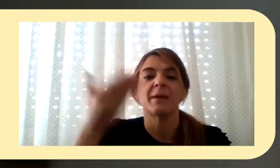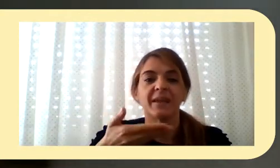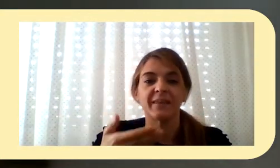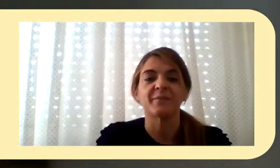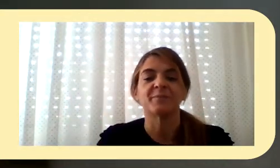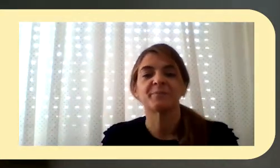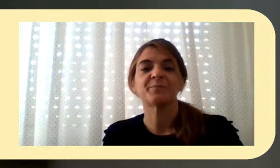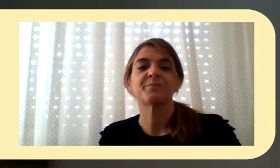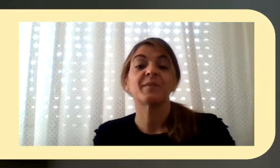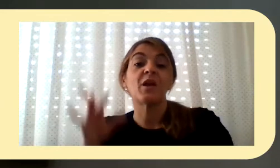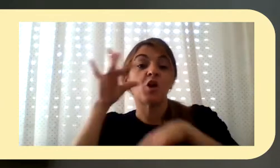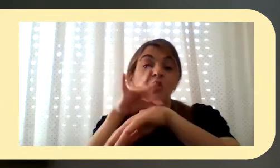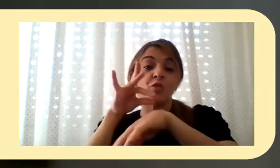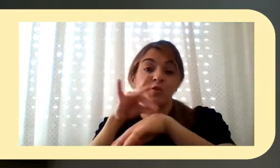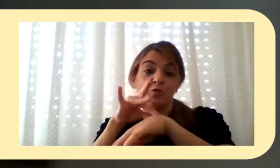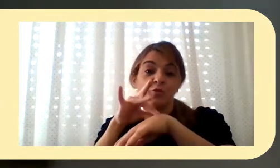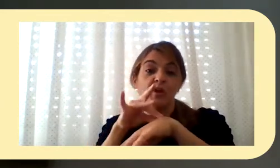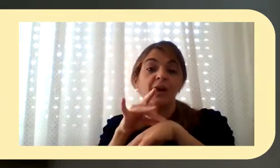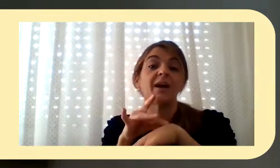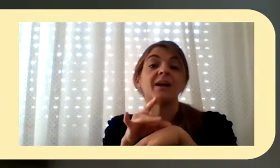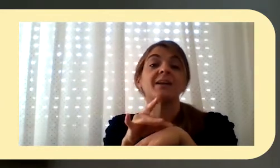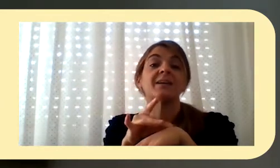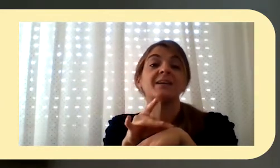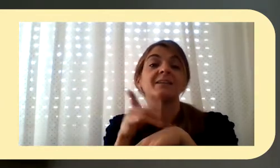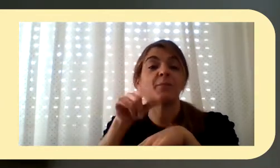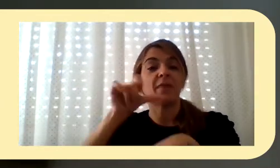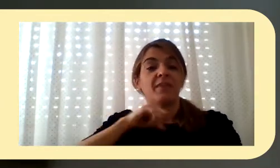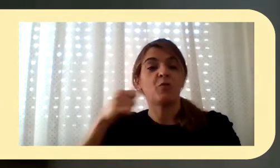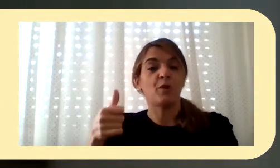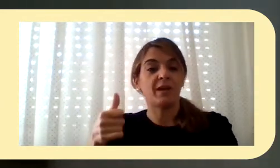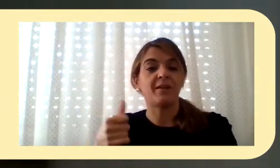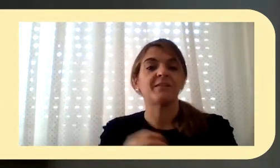es doctora en medicina y cirugía.